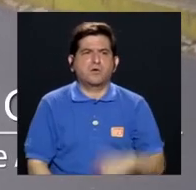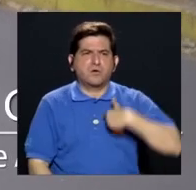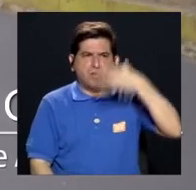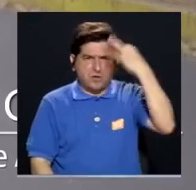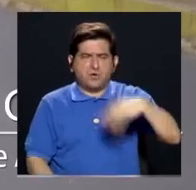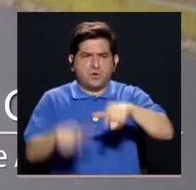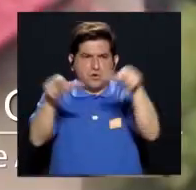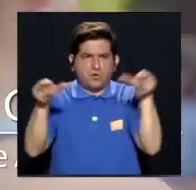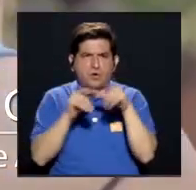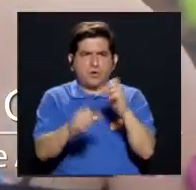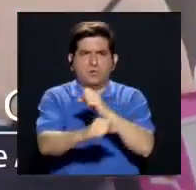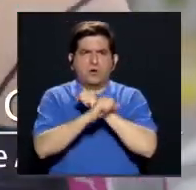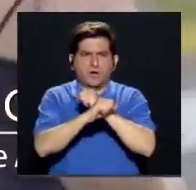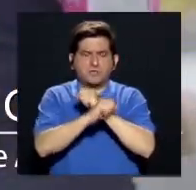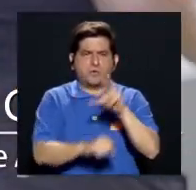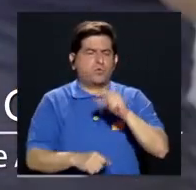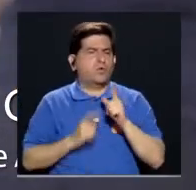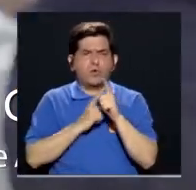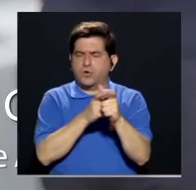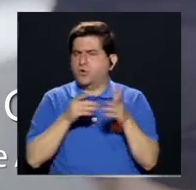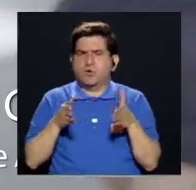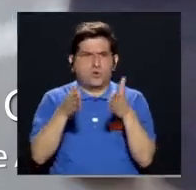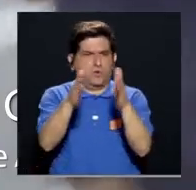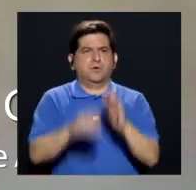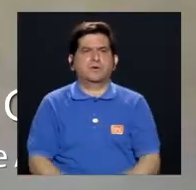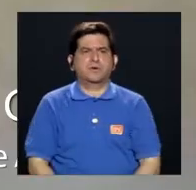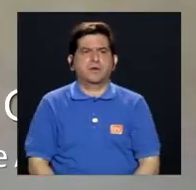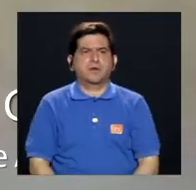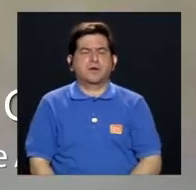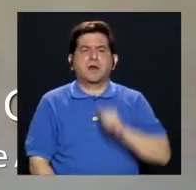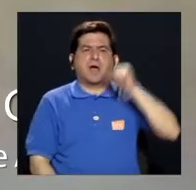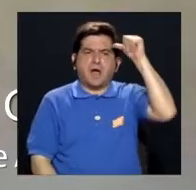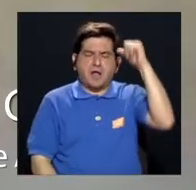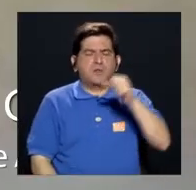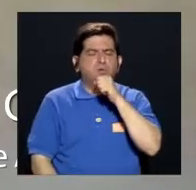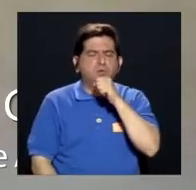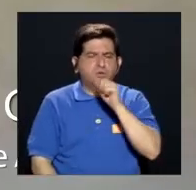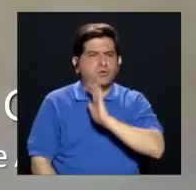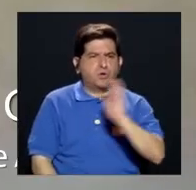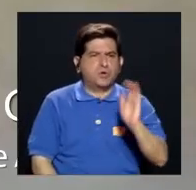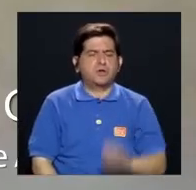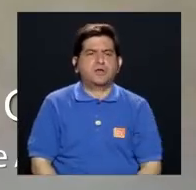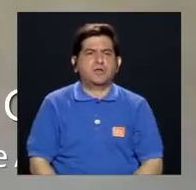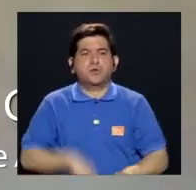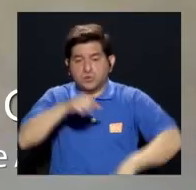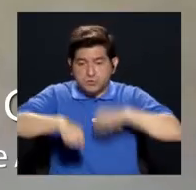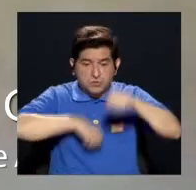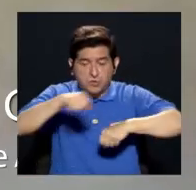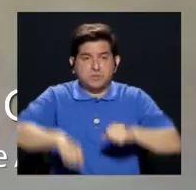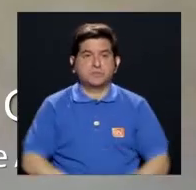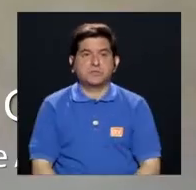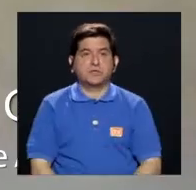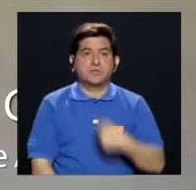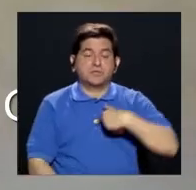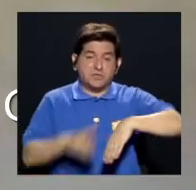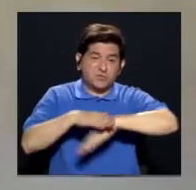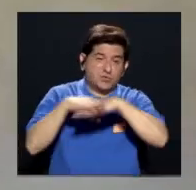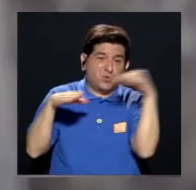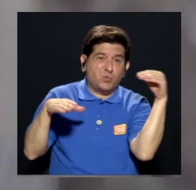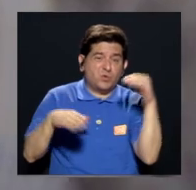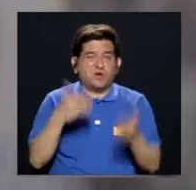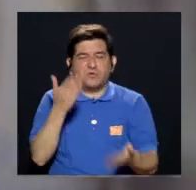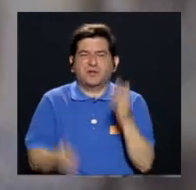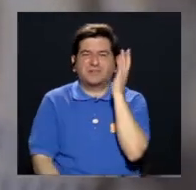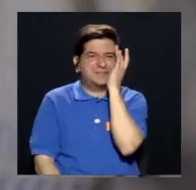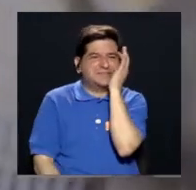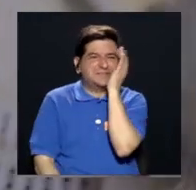parece un lugar muchísimo más seguro que correr en la calle. Y hay mucha gente, adultos mayores, chiquitos y todo, que vienen con bicicletas y todo esto que uno afuera pues,